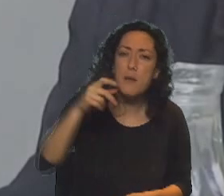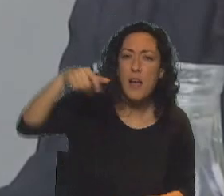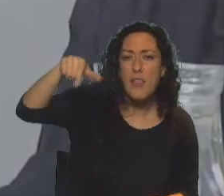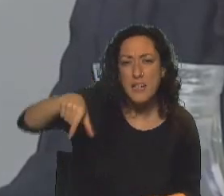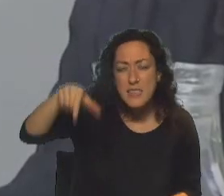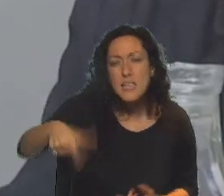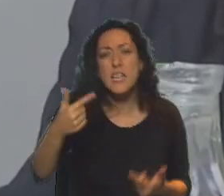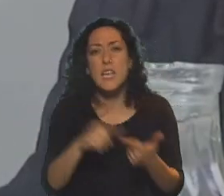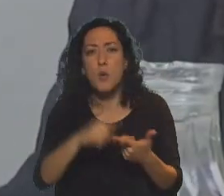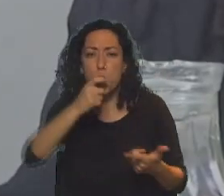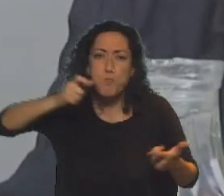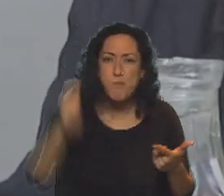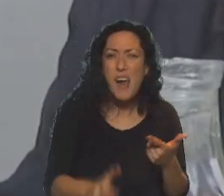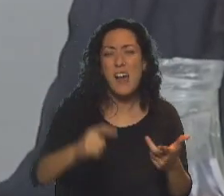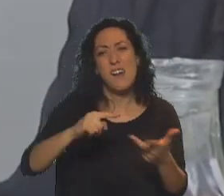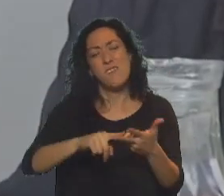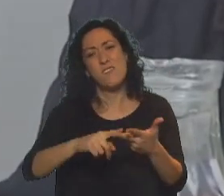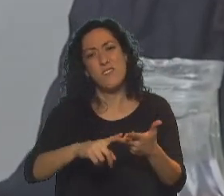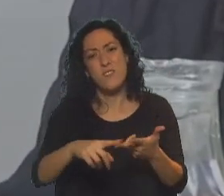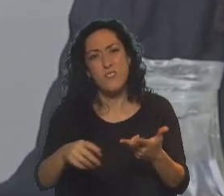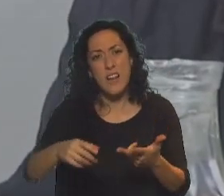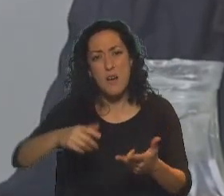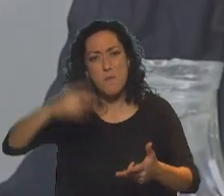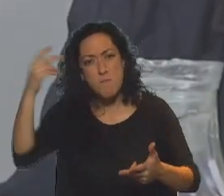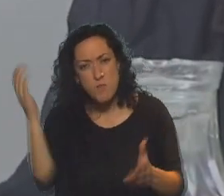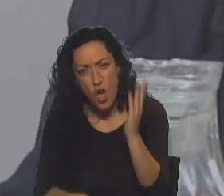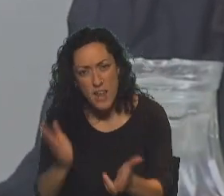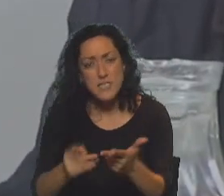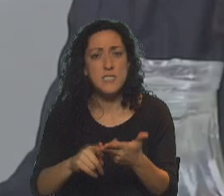insulto y tanto agravio, es porque no se quiere discutir en serio de economía.